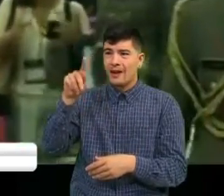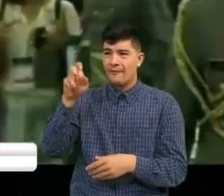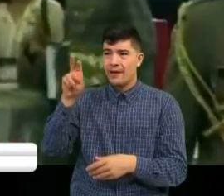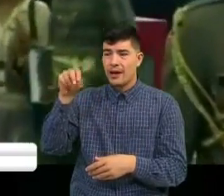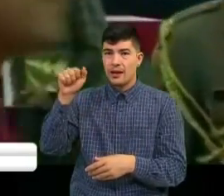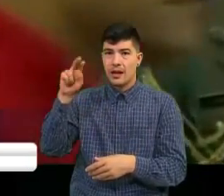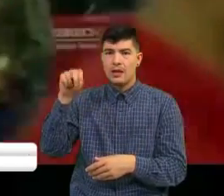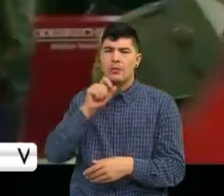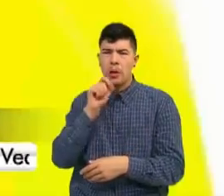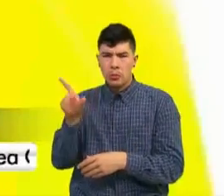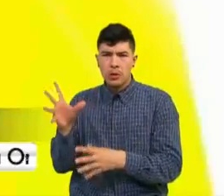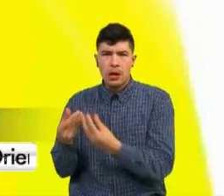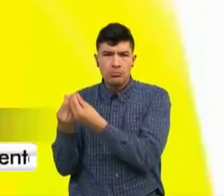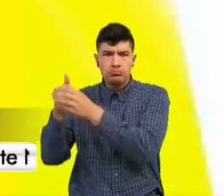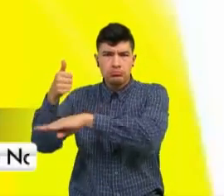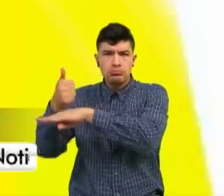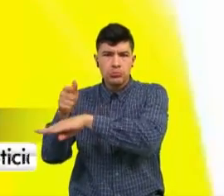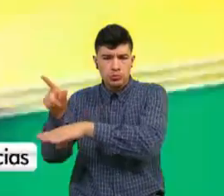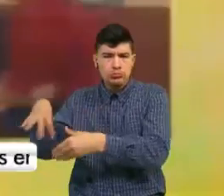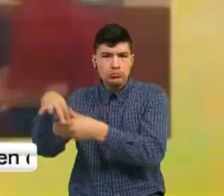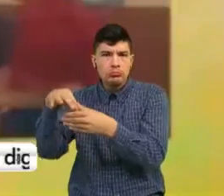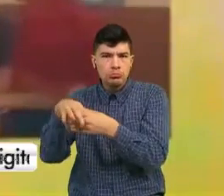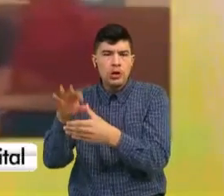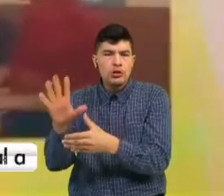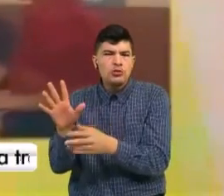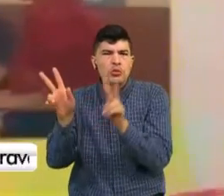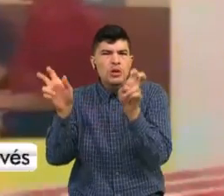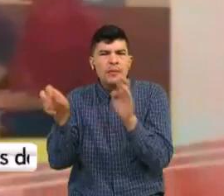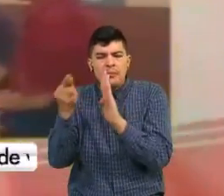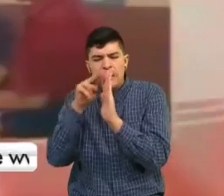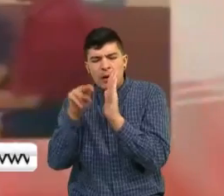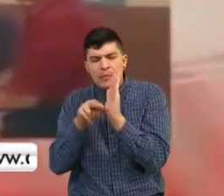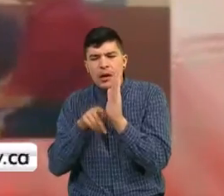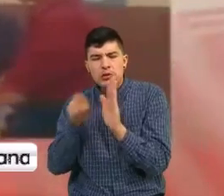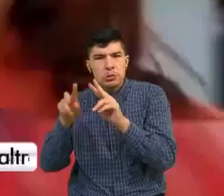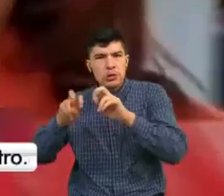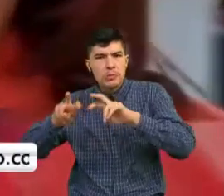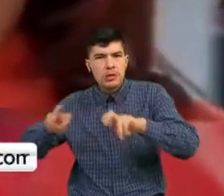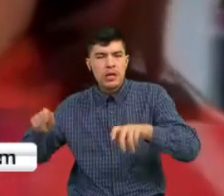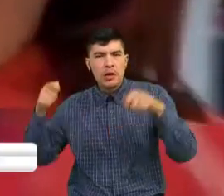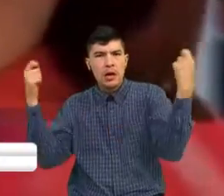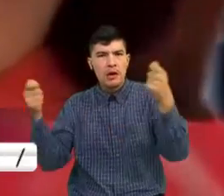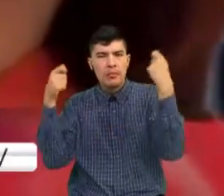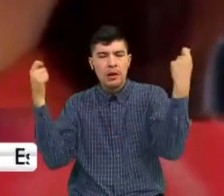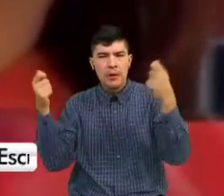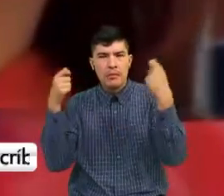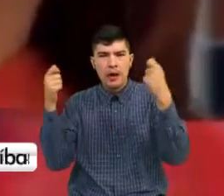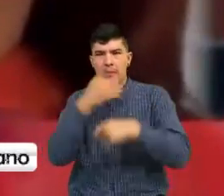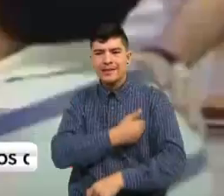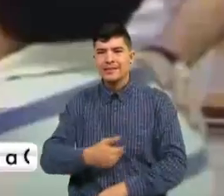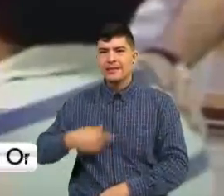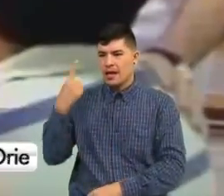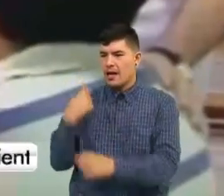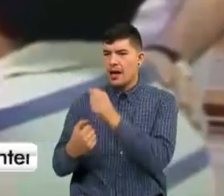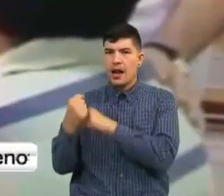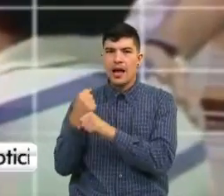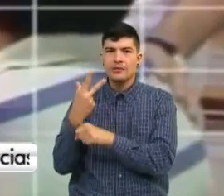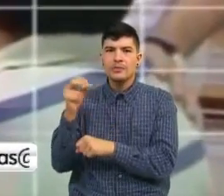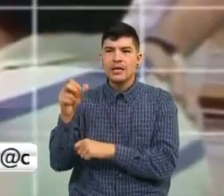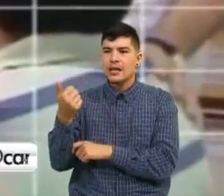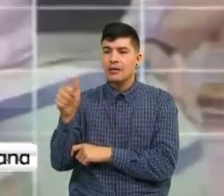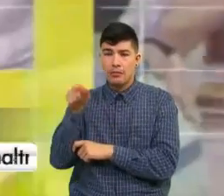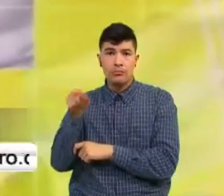Consejo Nacional Electoral acerca de la prescripción de los términos para investigar su campaña presidencial del año 2010, donde manifestó